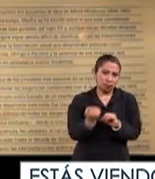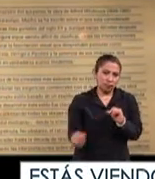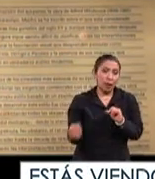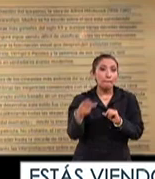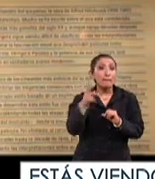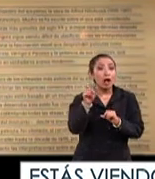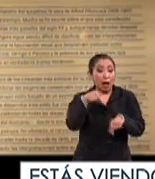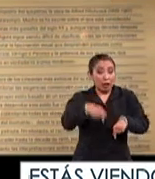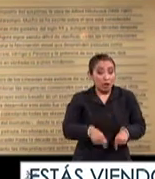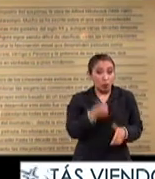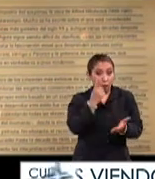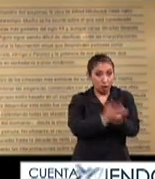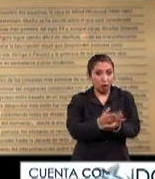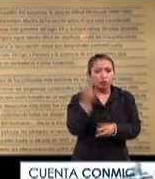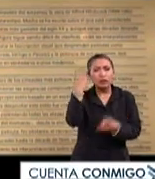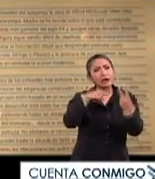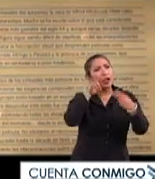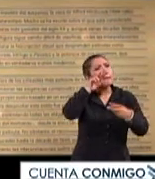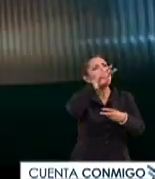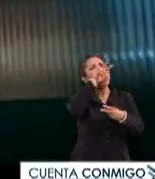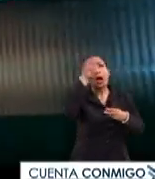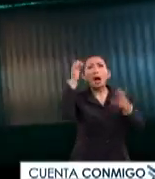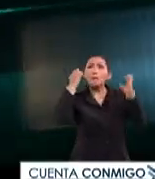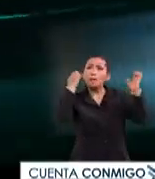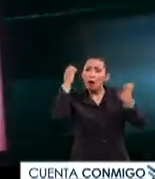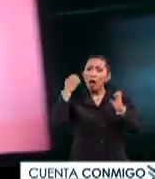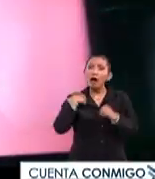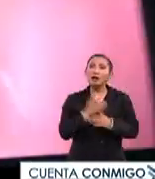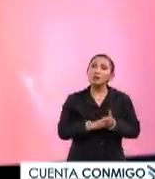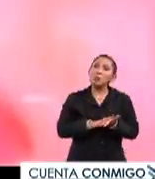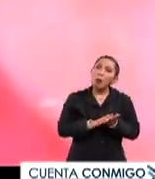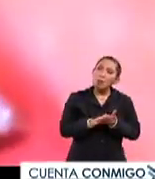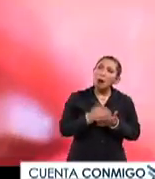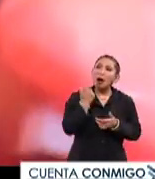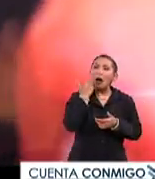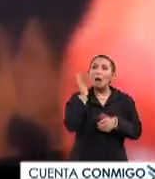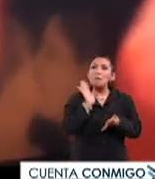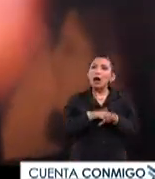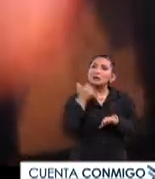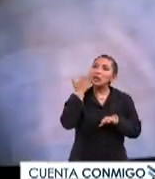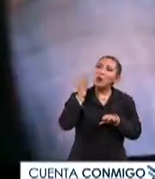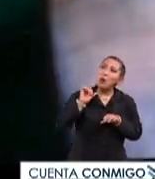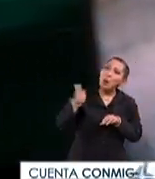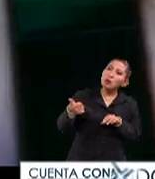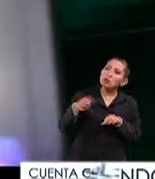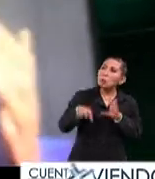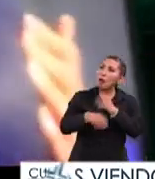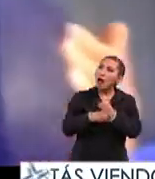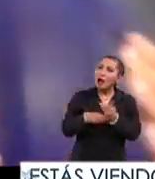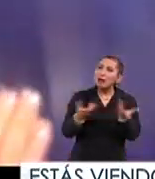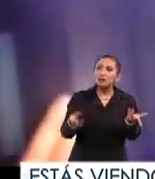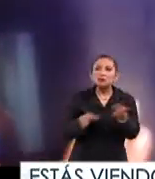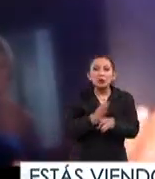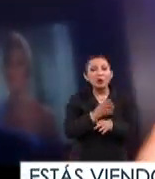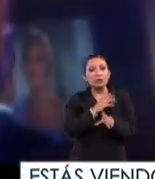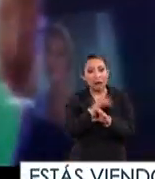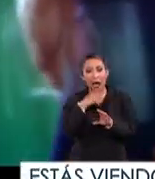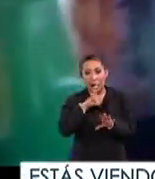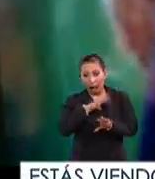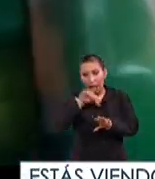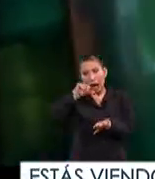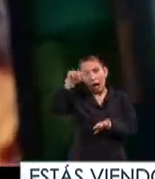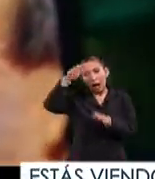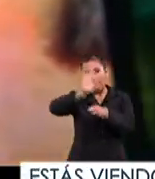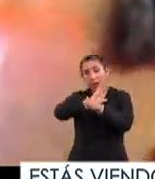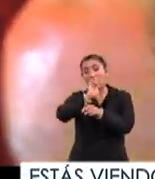Pero no nada más queda aquí, ¿no? A lo mejor tú vienes, ves la exposición y te quedas como con ganas de más, ¿no? Entonces, tenemos las